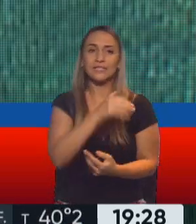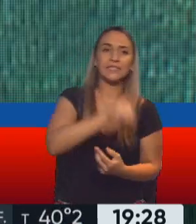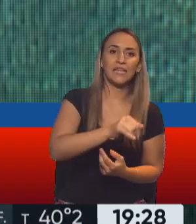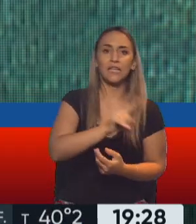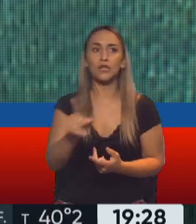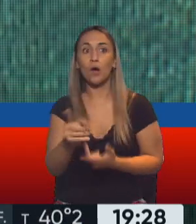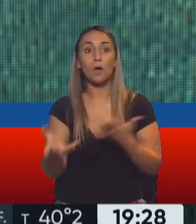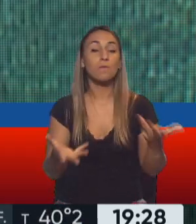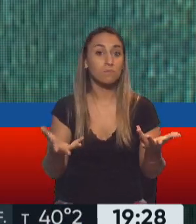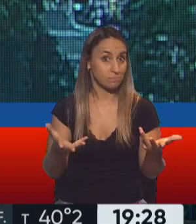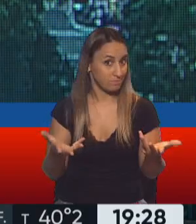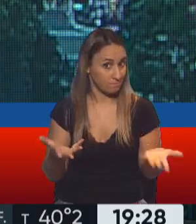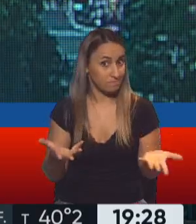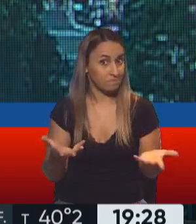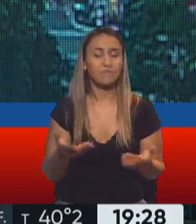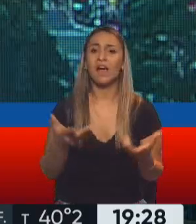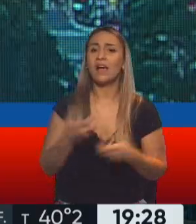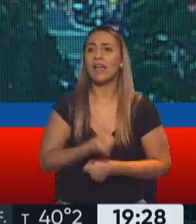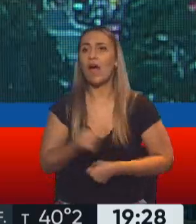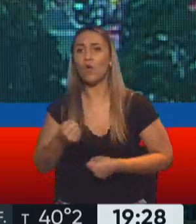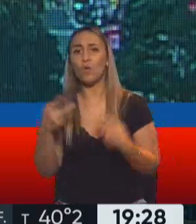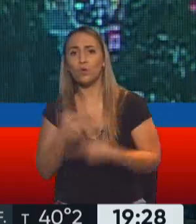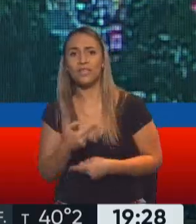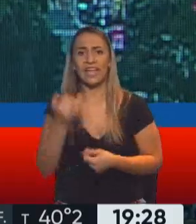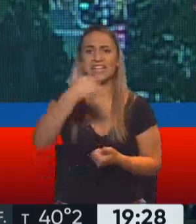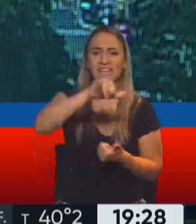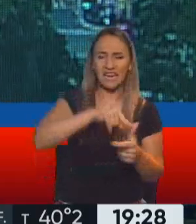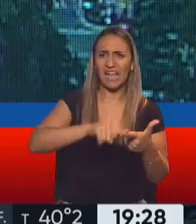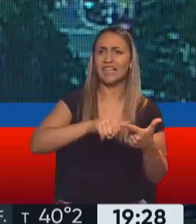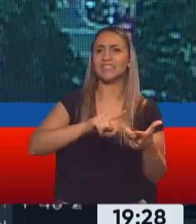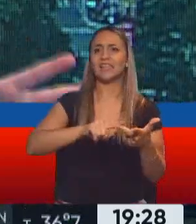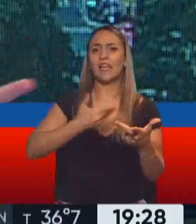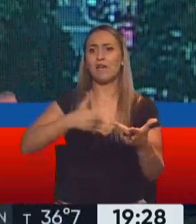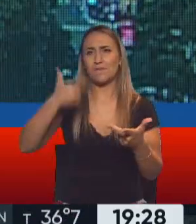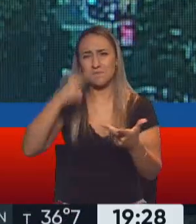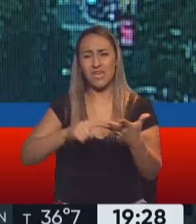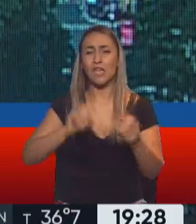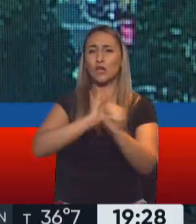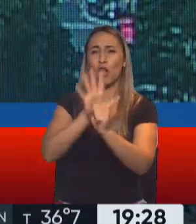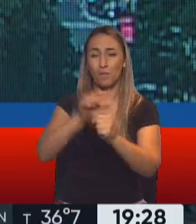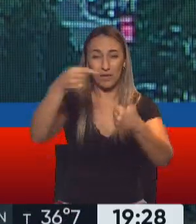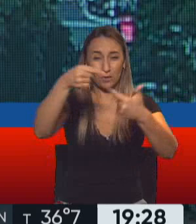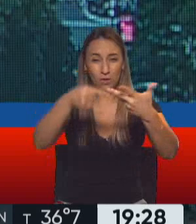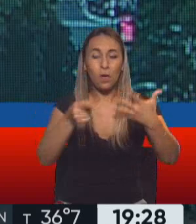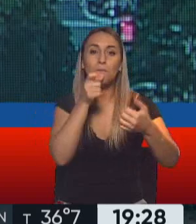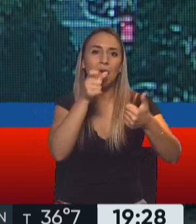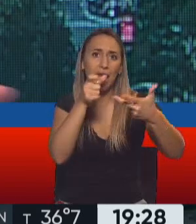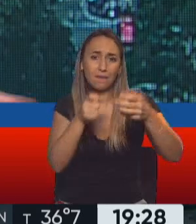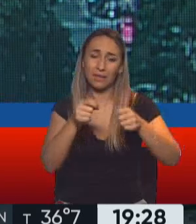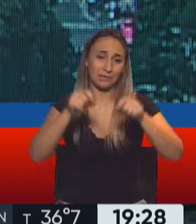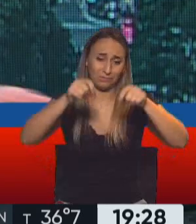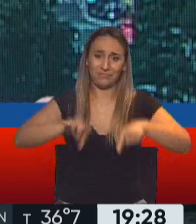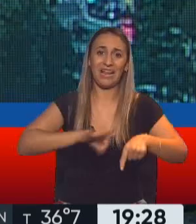más nombrada de estos últimos años. Ajuste sobre tasas, Fondo Monetario, COVID. Bueno, podríamos hacer un diccionario de las palabras clave de